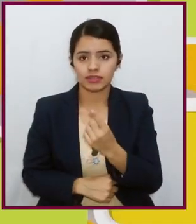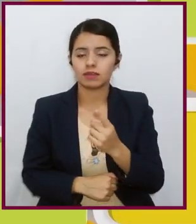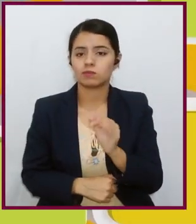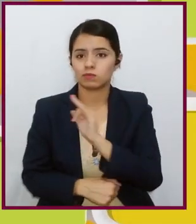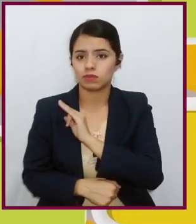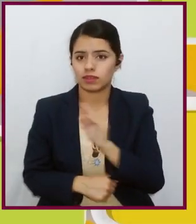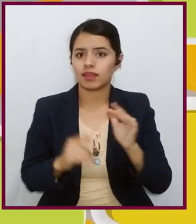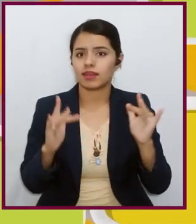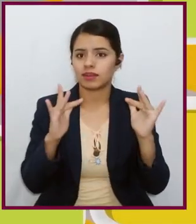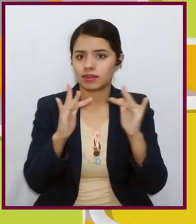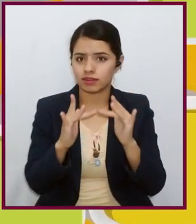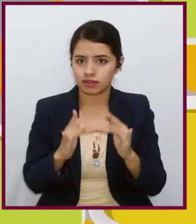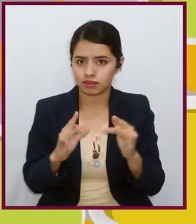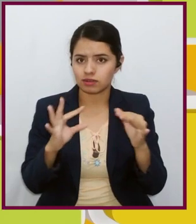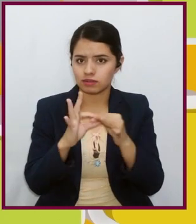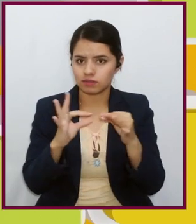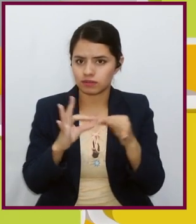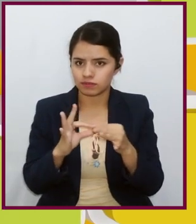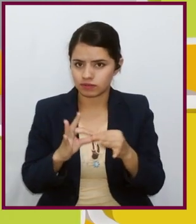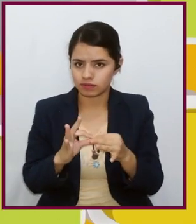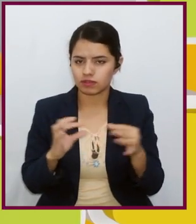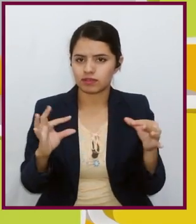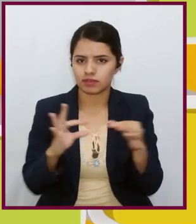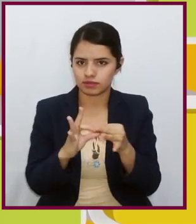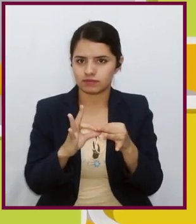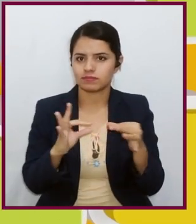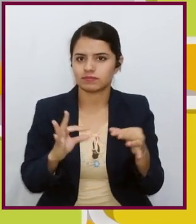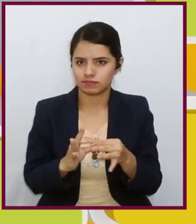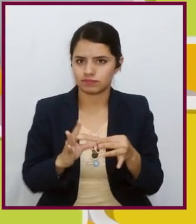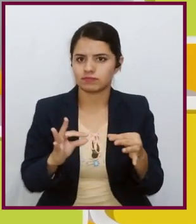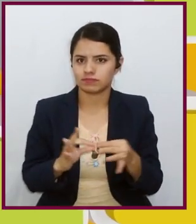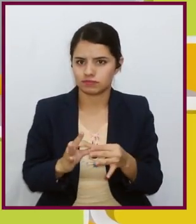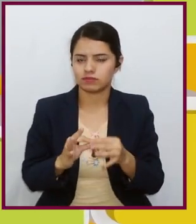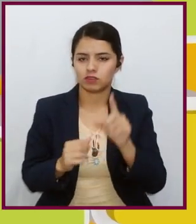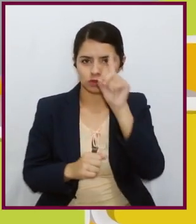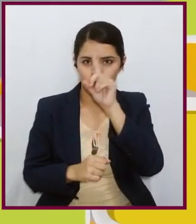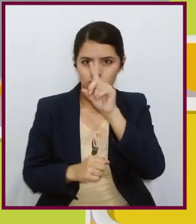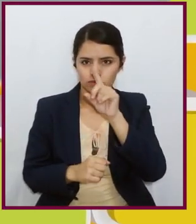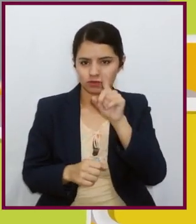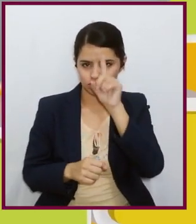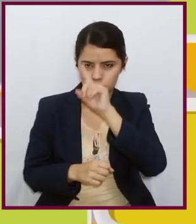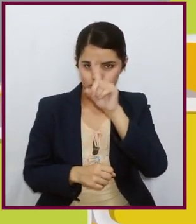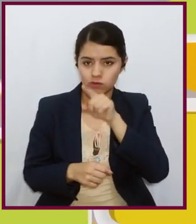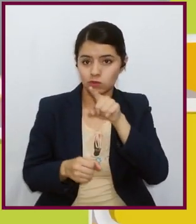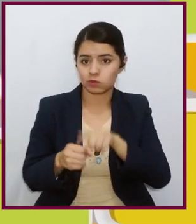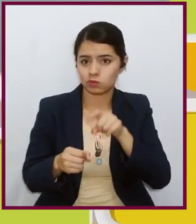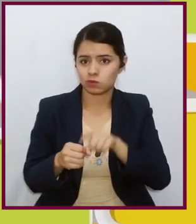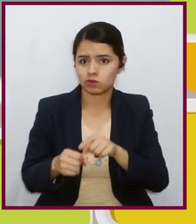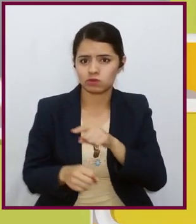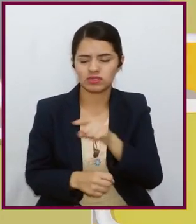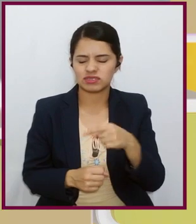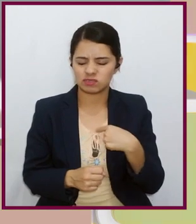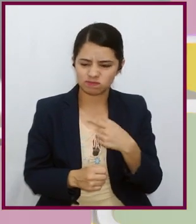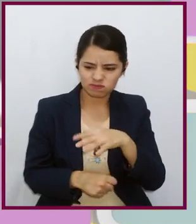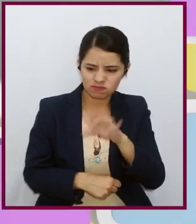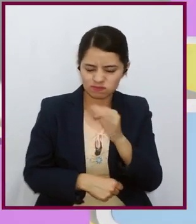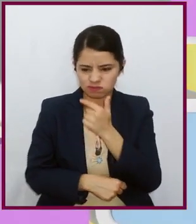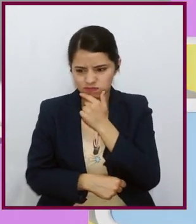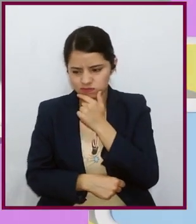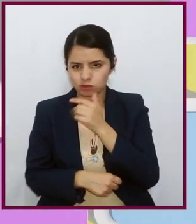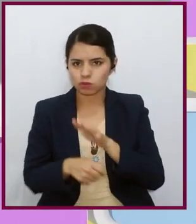y vamos a trabajar. Recuerden que las infografías no solamente son en un tamaño pequeño. Podemos llevar estas infografías a tamaños